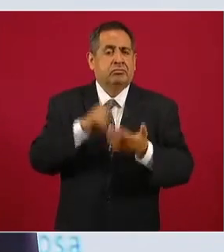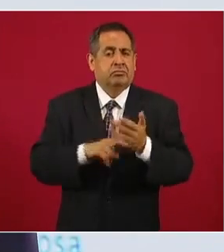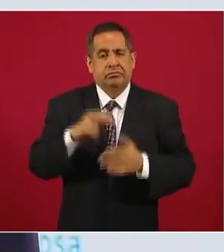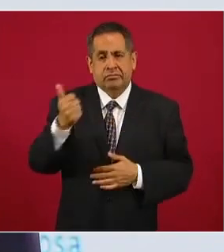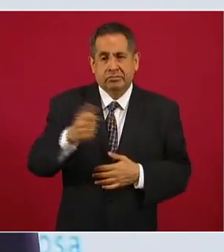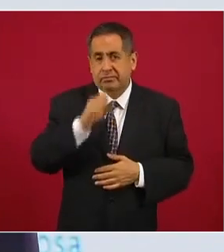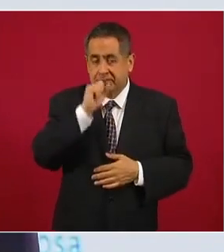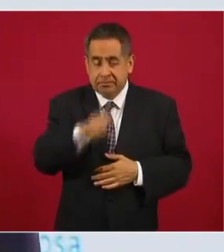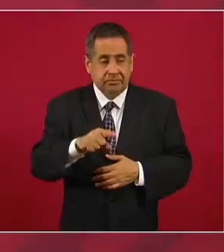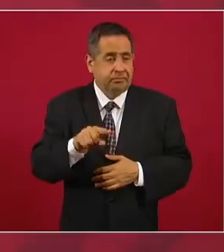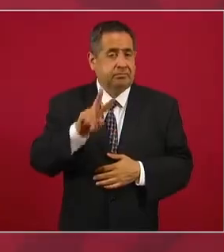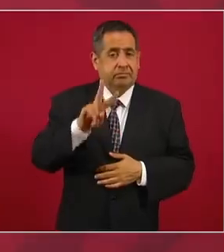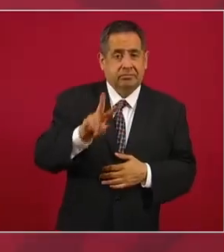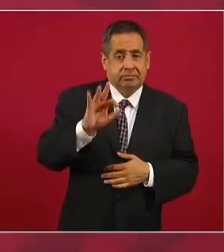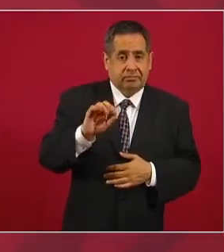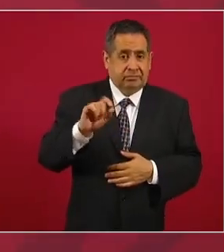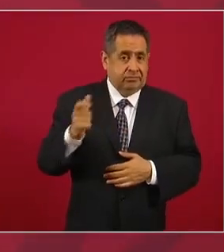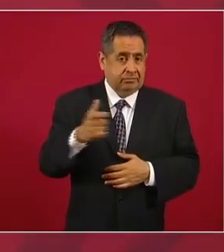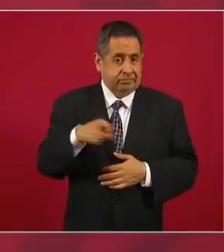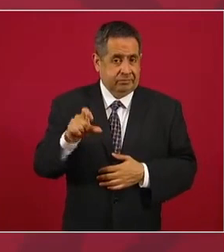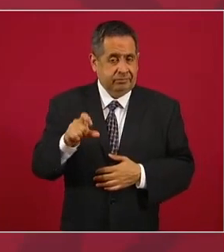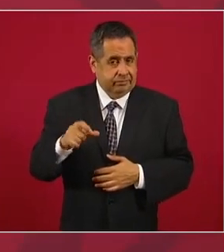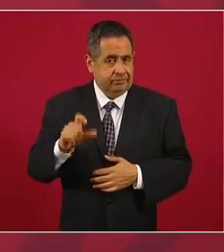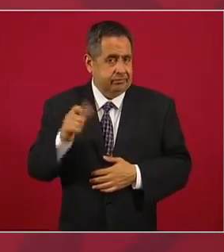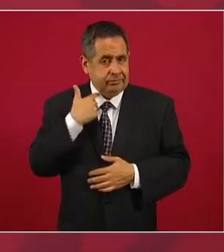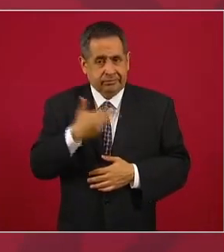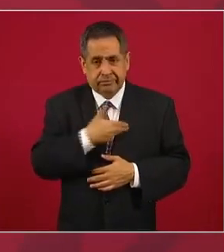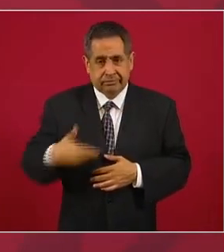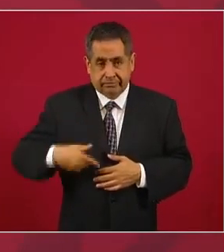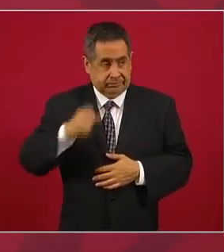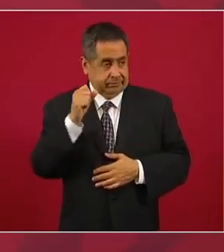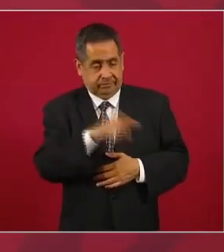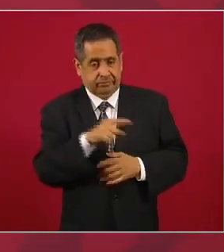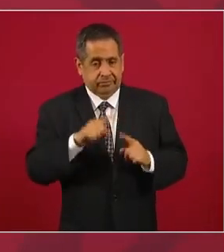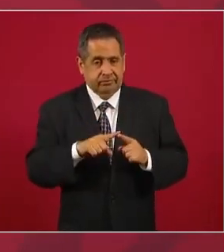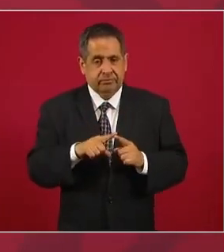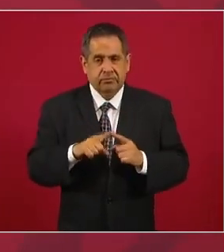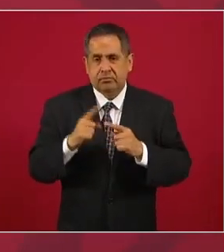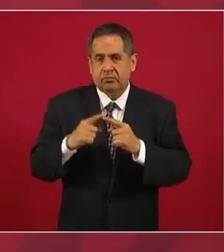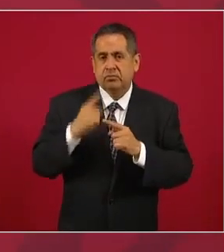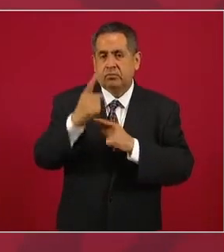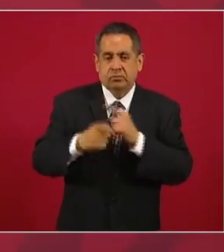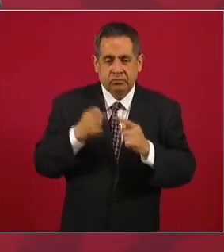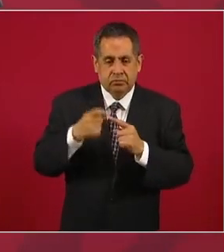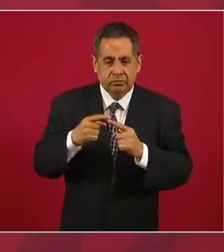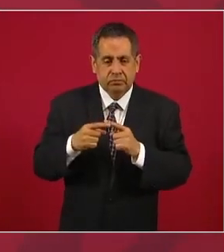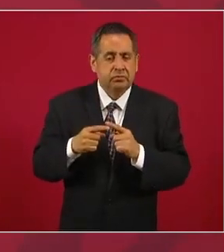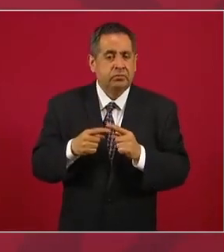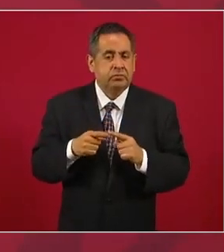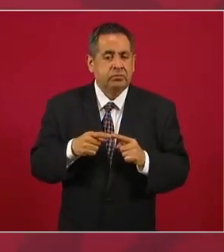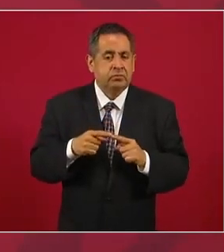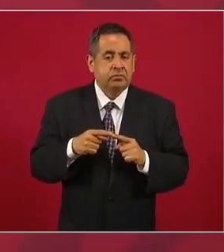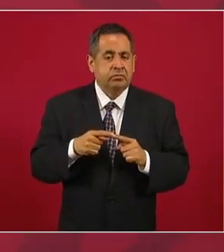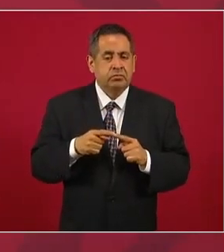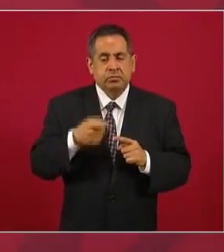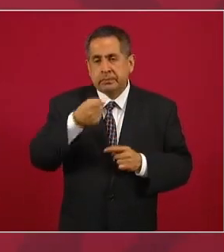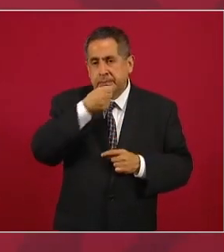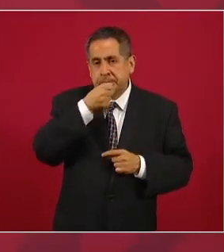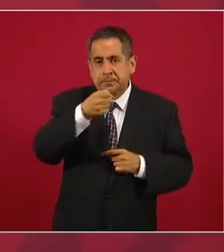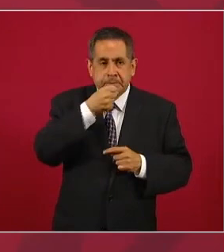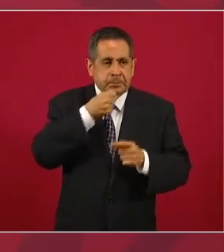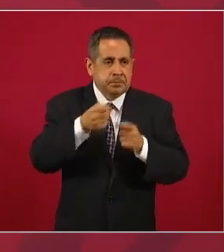que el propio Fox, quien al año siguiente, en una